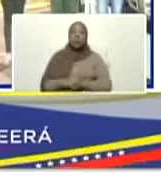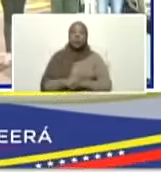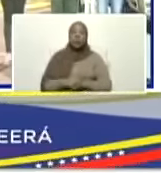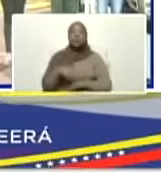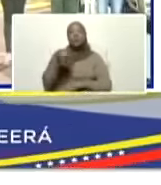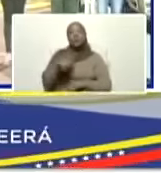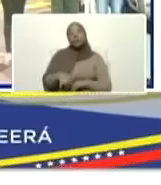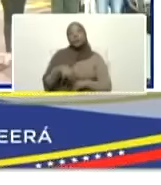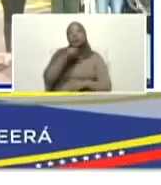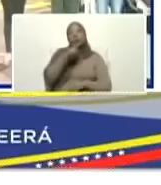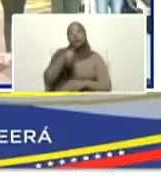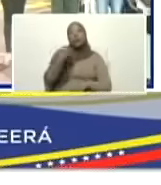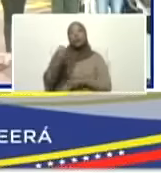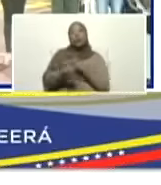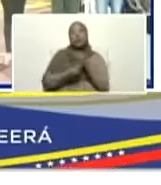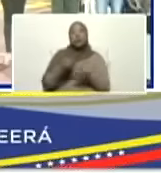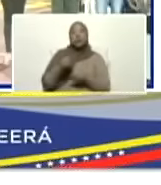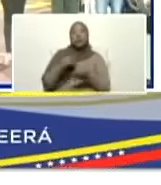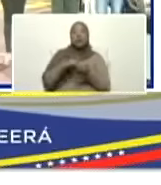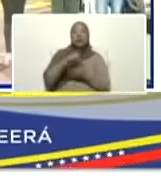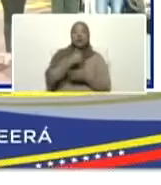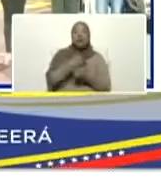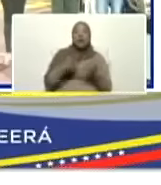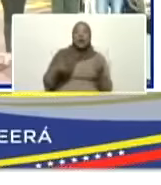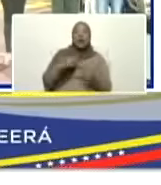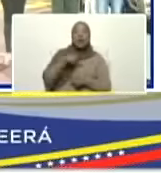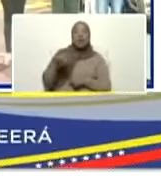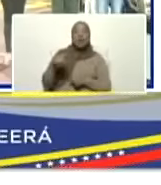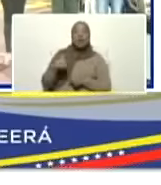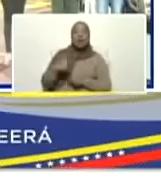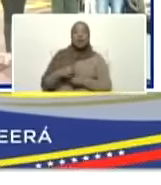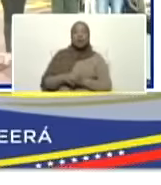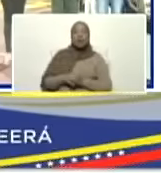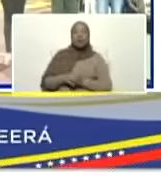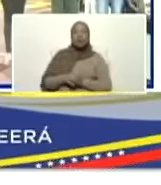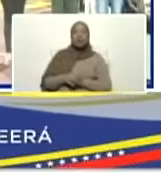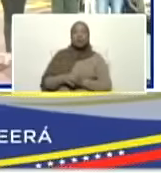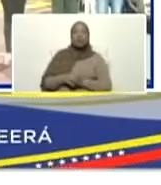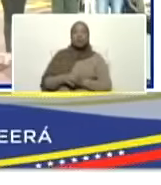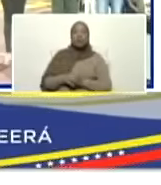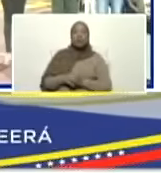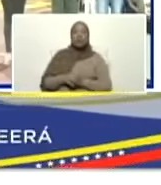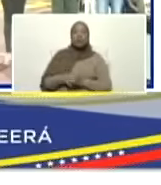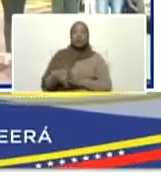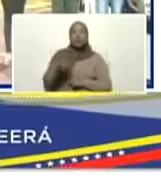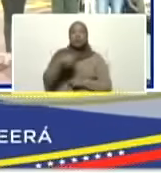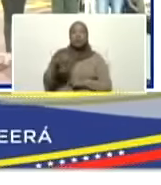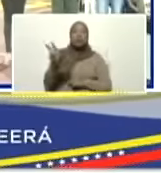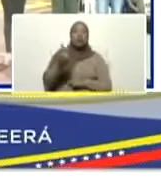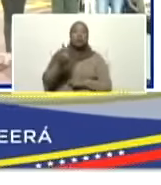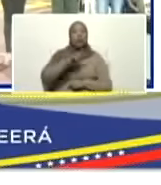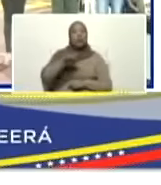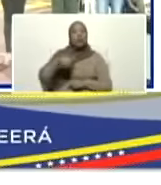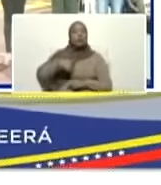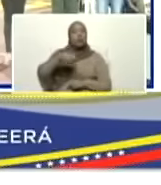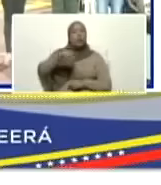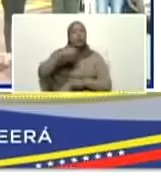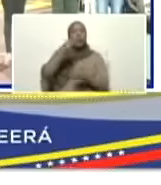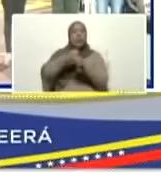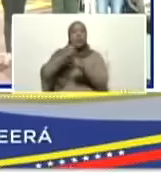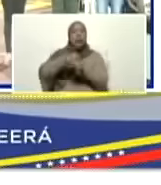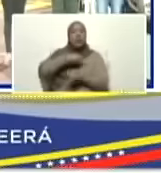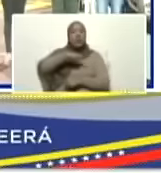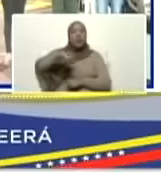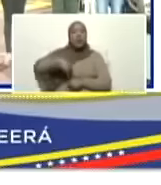nos recuperaremos e iremos a liberar la Nueva Granada y liberaremos Venezuela y liberaremos